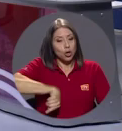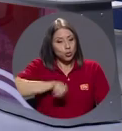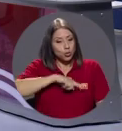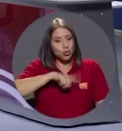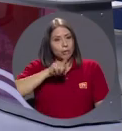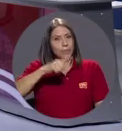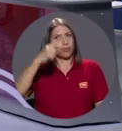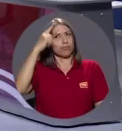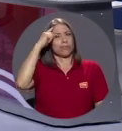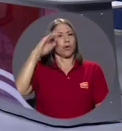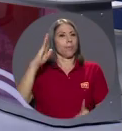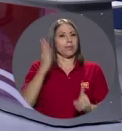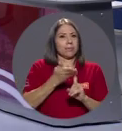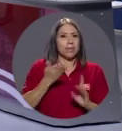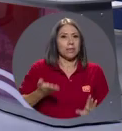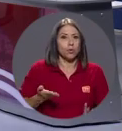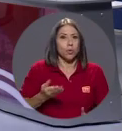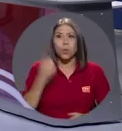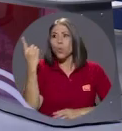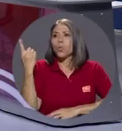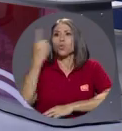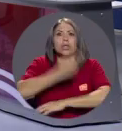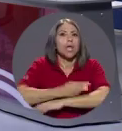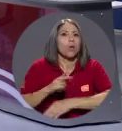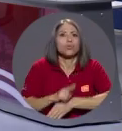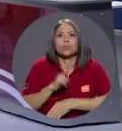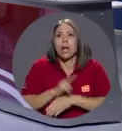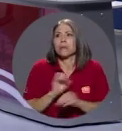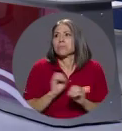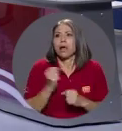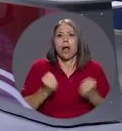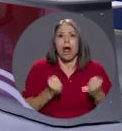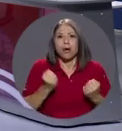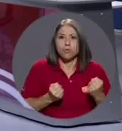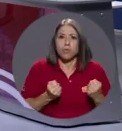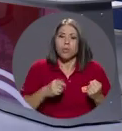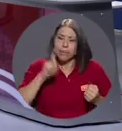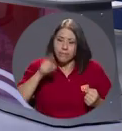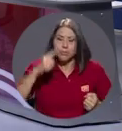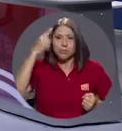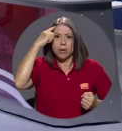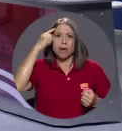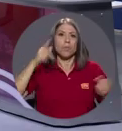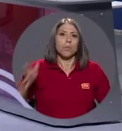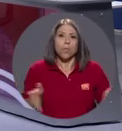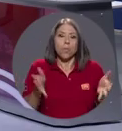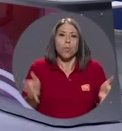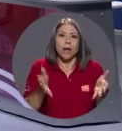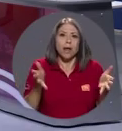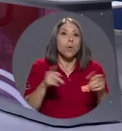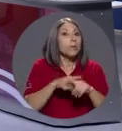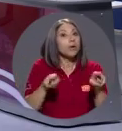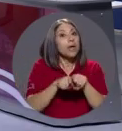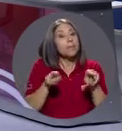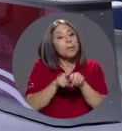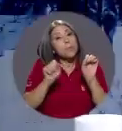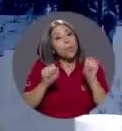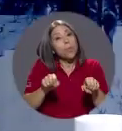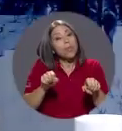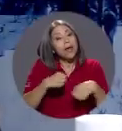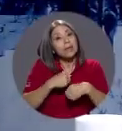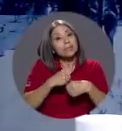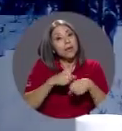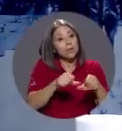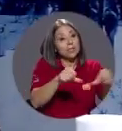deberíamos, por convencimiento, sí, llevar en algún momento el día sin carro, el día sin vehículo, ¿verdad? Y irlo promoviendo, pero ¿por qué no hacerlo también en el